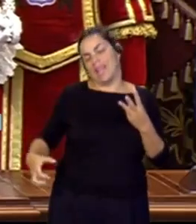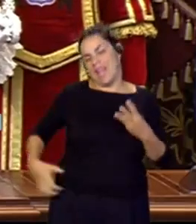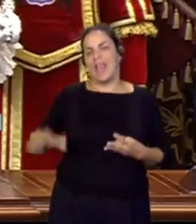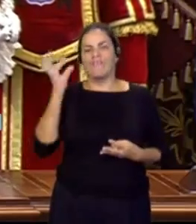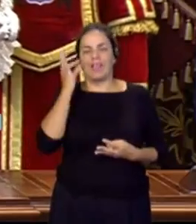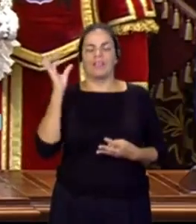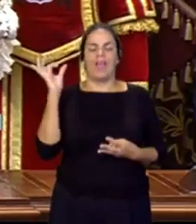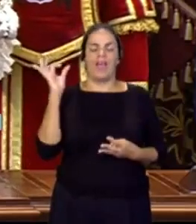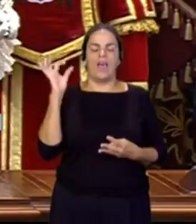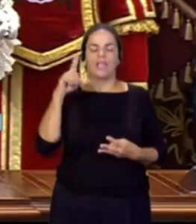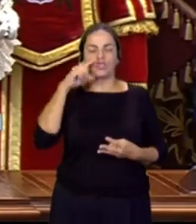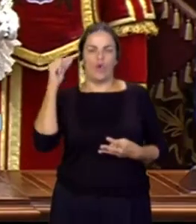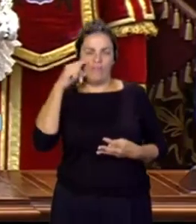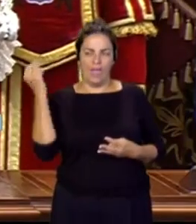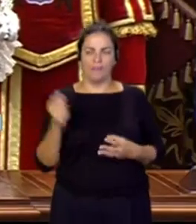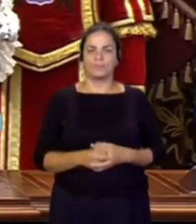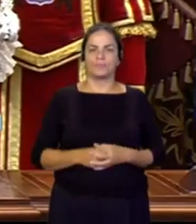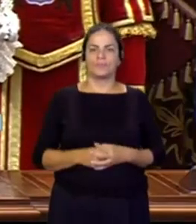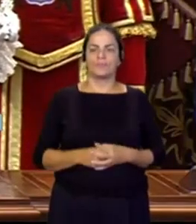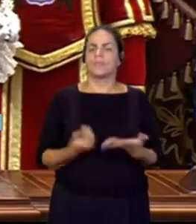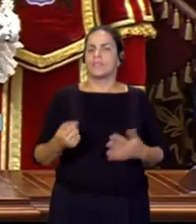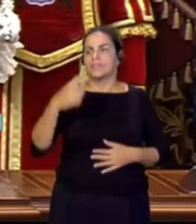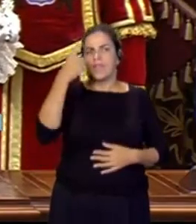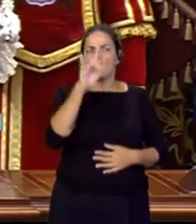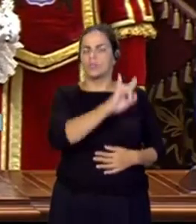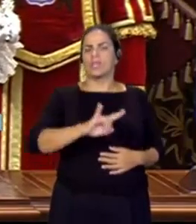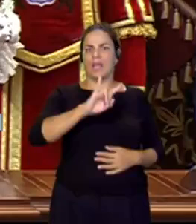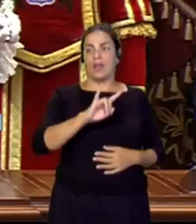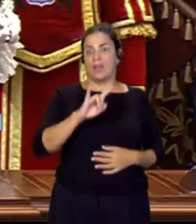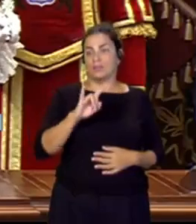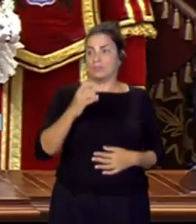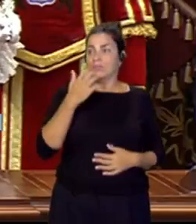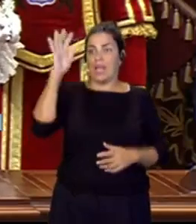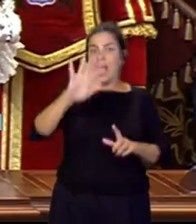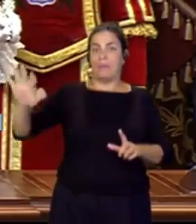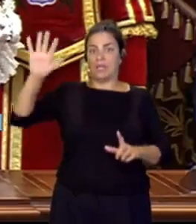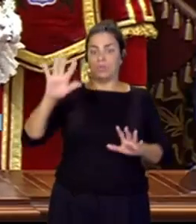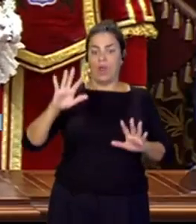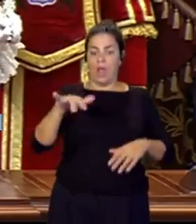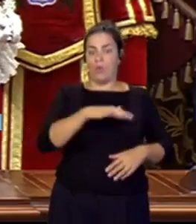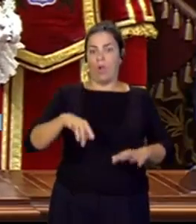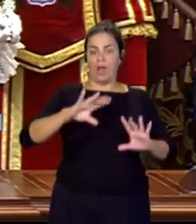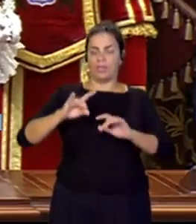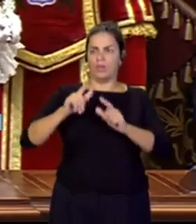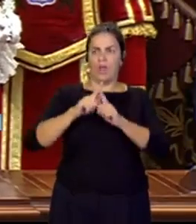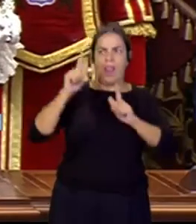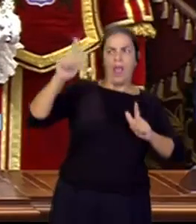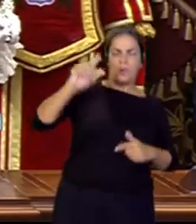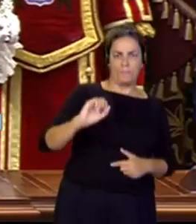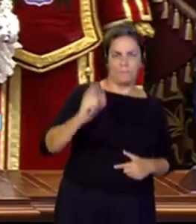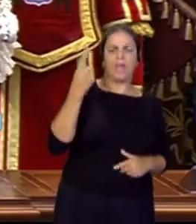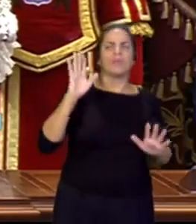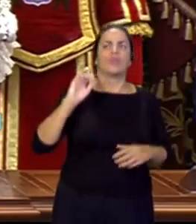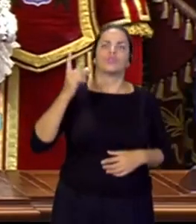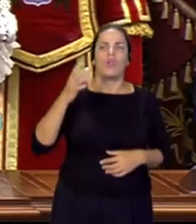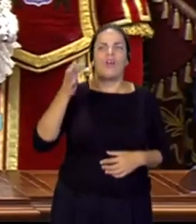Canarias es geográficamente el territorio nacional más alejado de la península, pero esa distancia solo